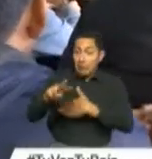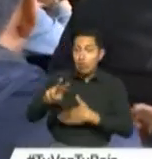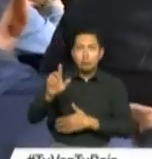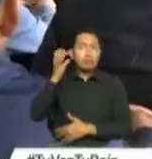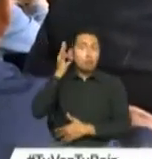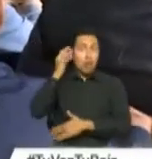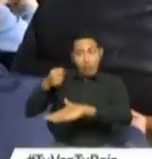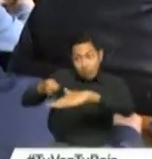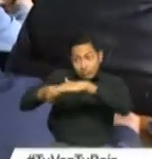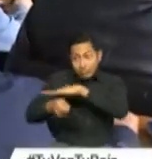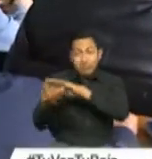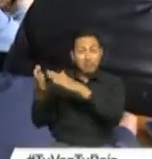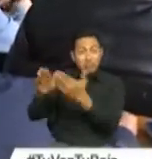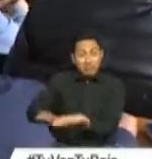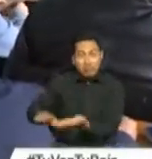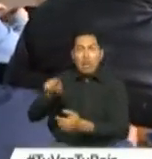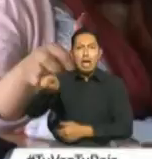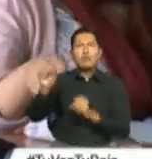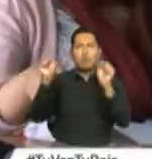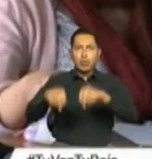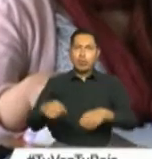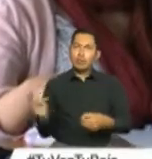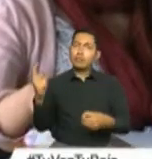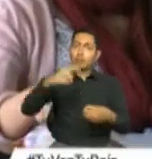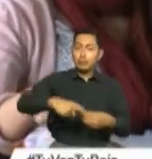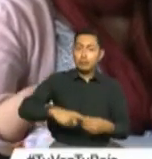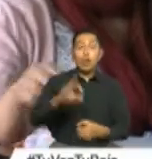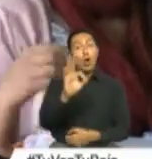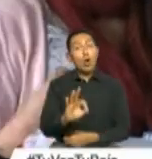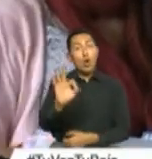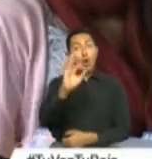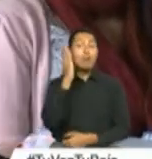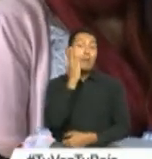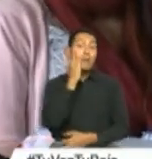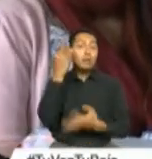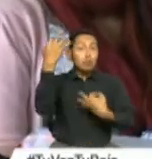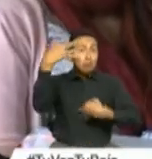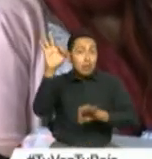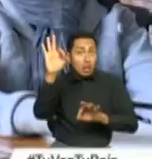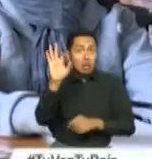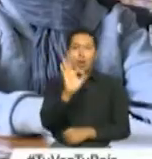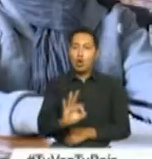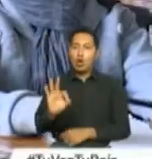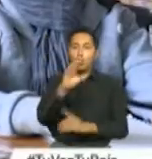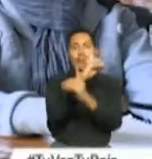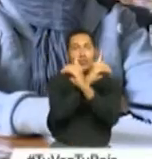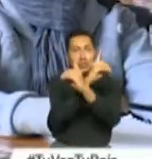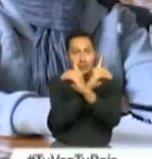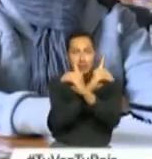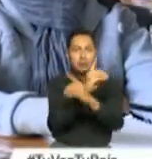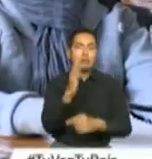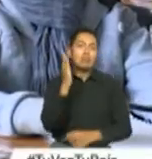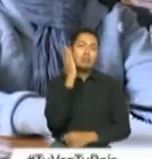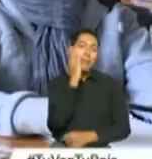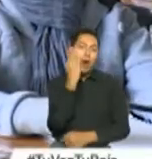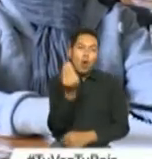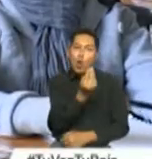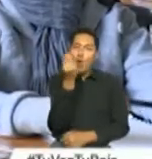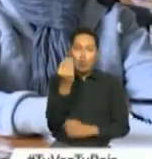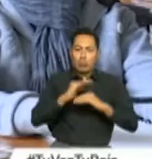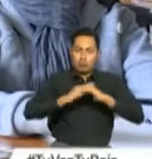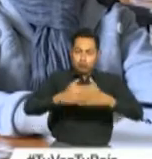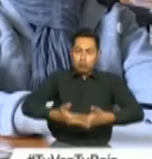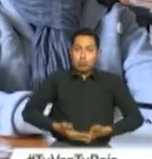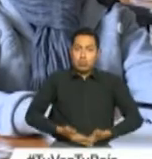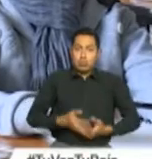femicidio, madres solteras con hijos menores de edad o mayores de edad con discapacidad, madres adolescentes, la población migrante